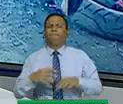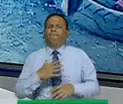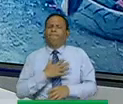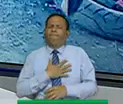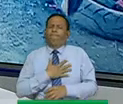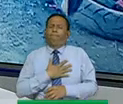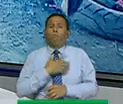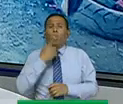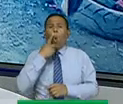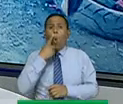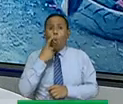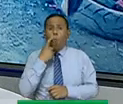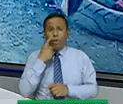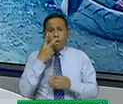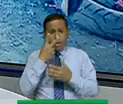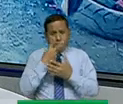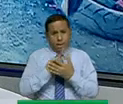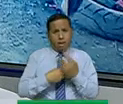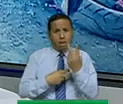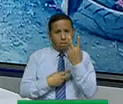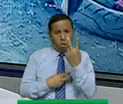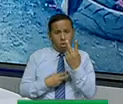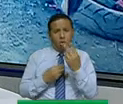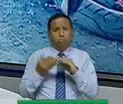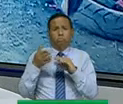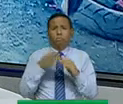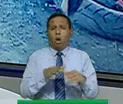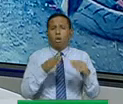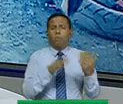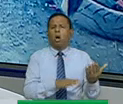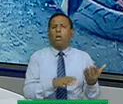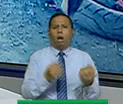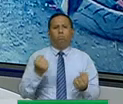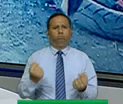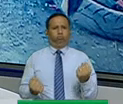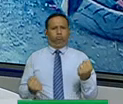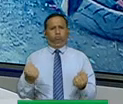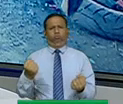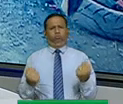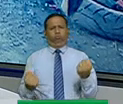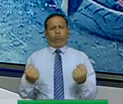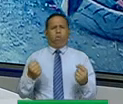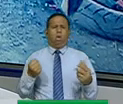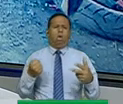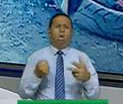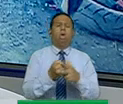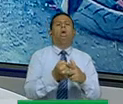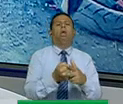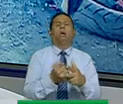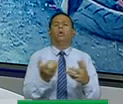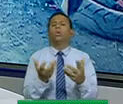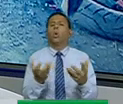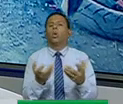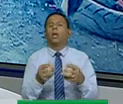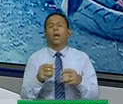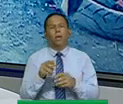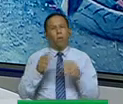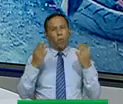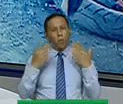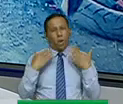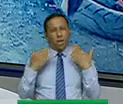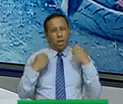hija murieron tras ser atropellados por un camión en la vía perimetral en Guayaquil. Las víctimas se movilizaban